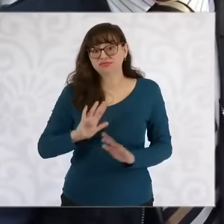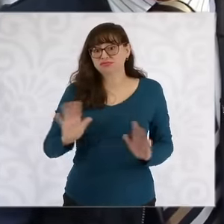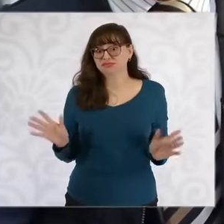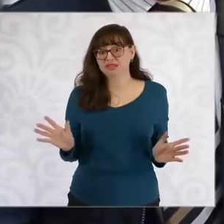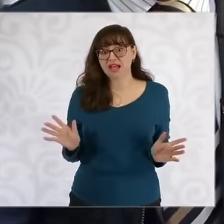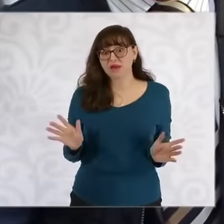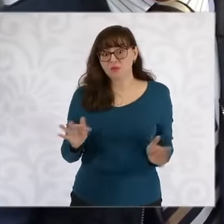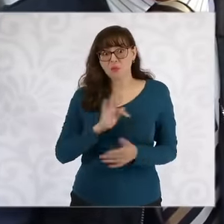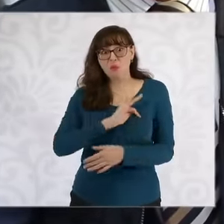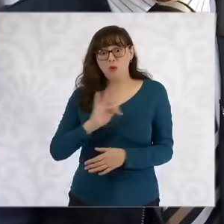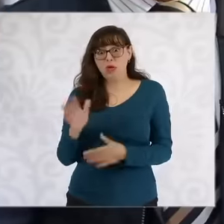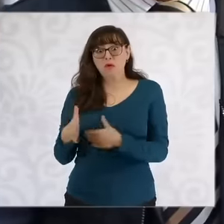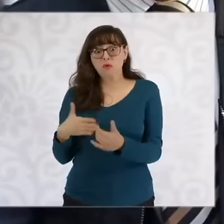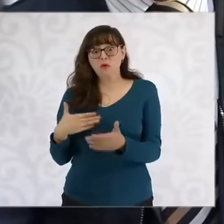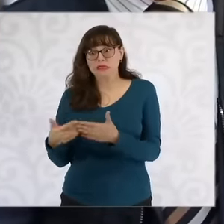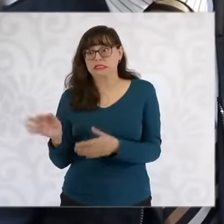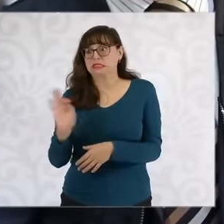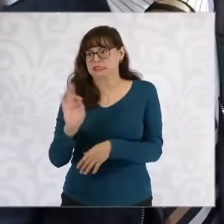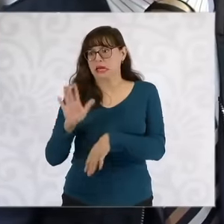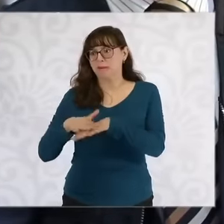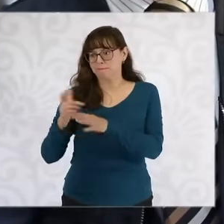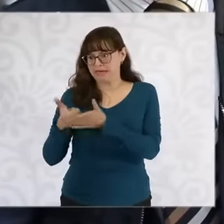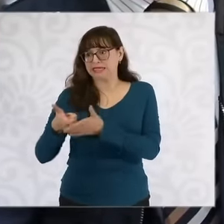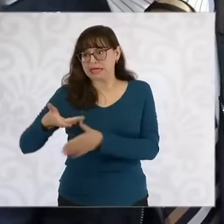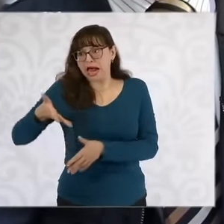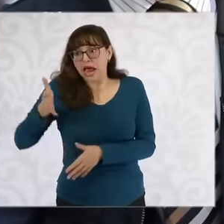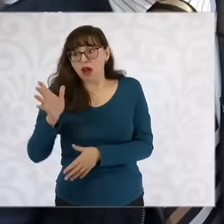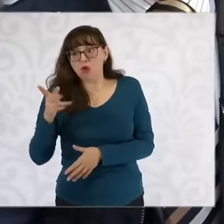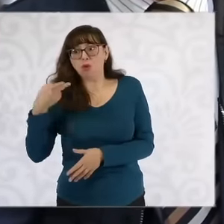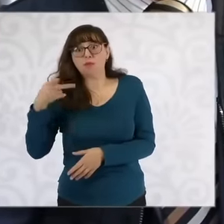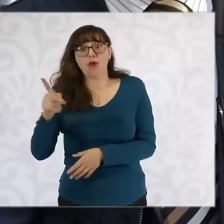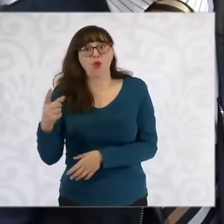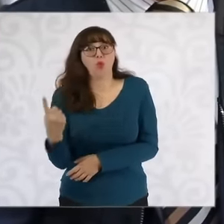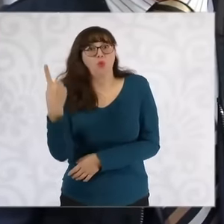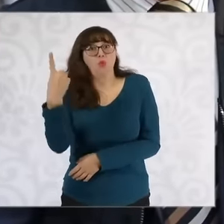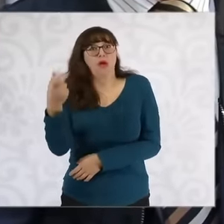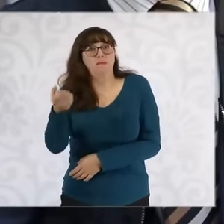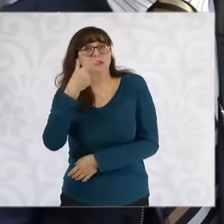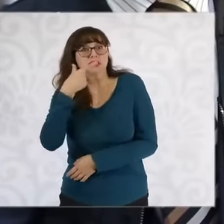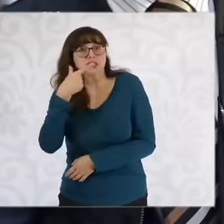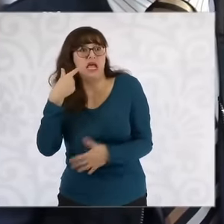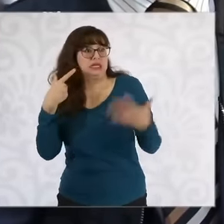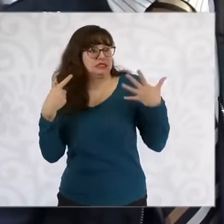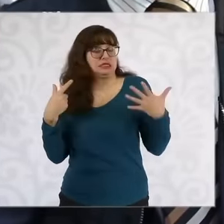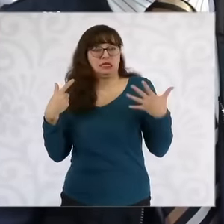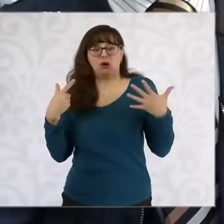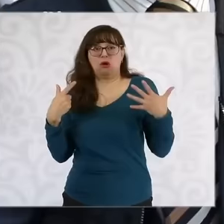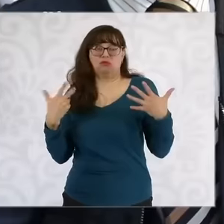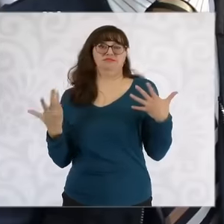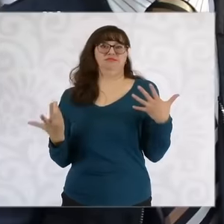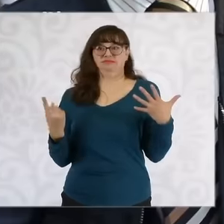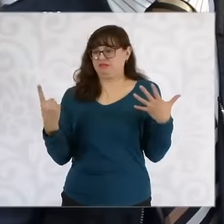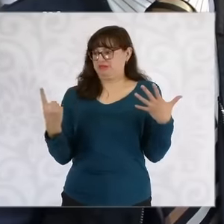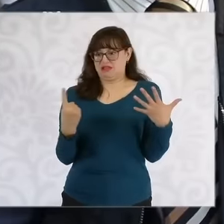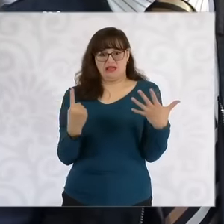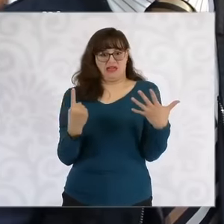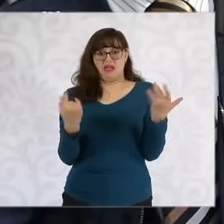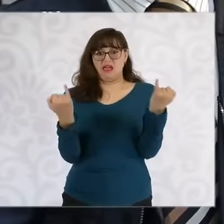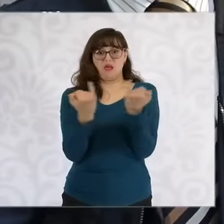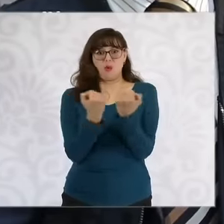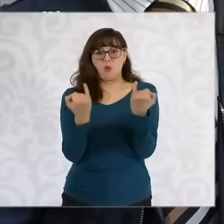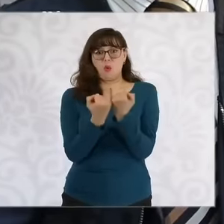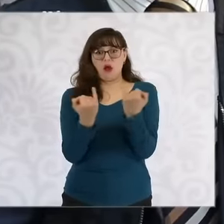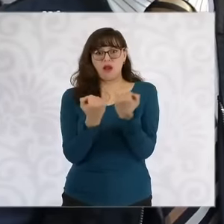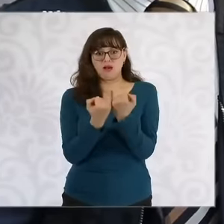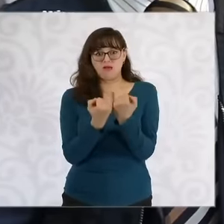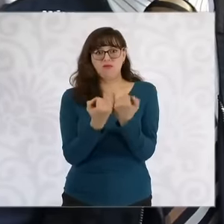toma, que pudieran ser un poco más costosos, pero a la larga es más benéfico y el apego al tratamiento, que es lo que se busca en el tema